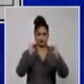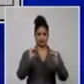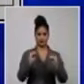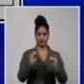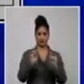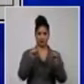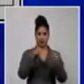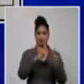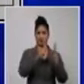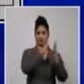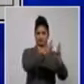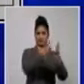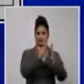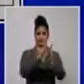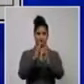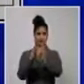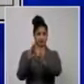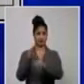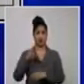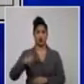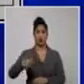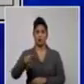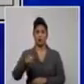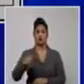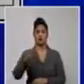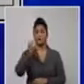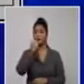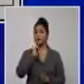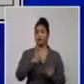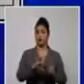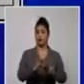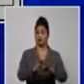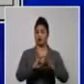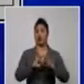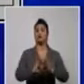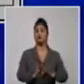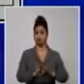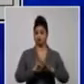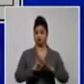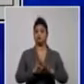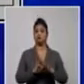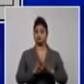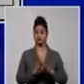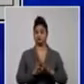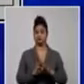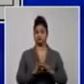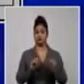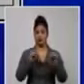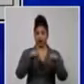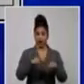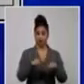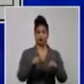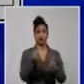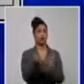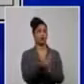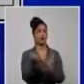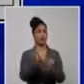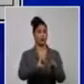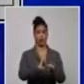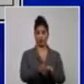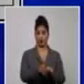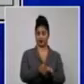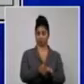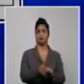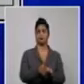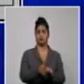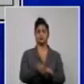los municipios que aportan el mayor porciento o la mayor número de casos de COVID-19 y la mayor tasa